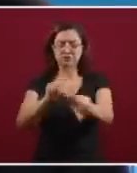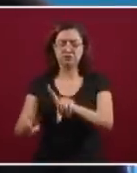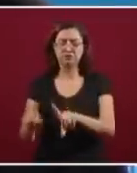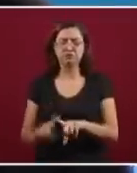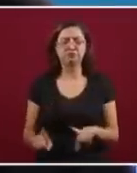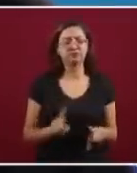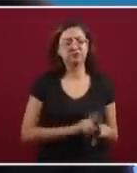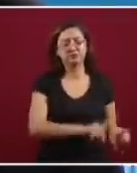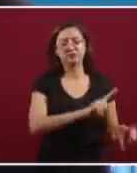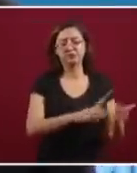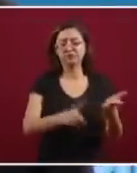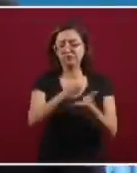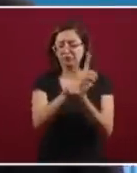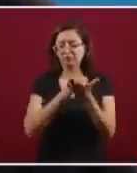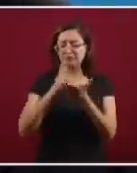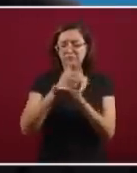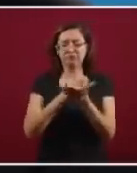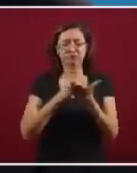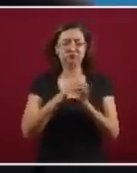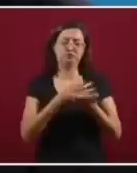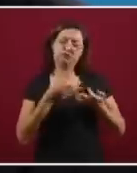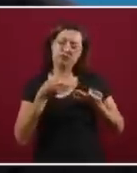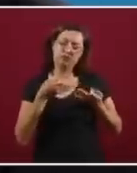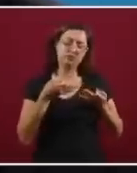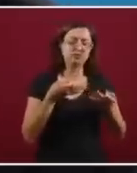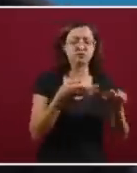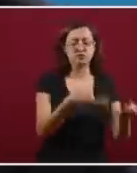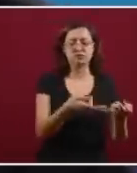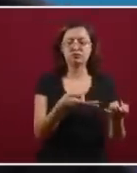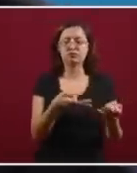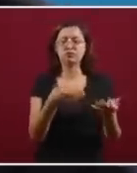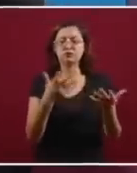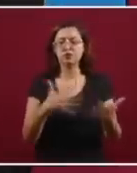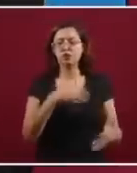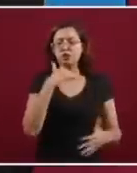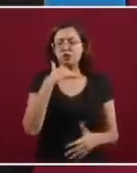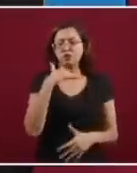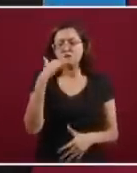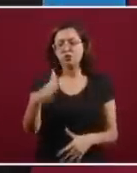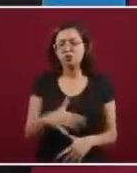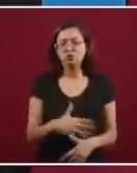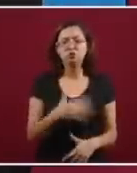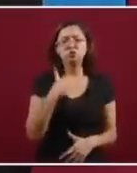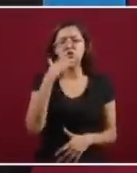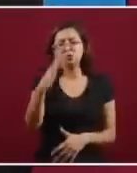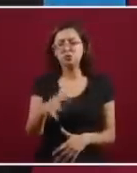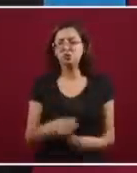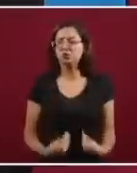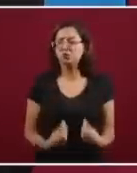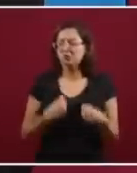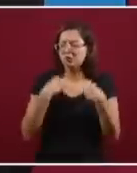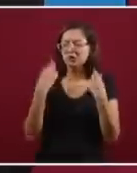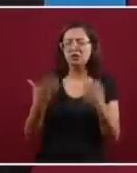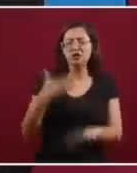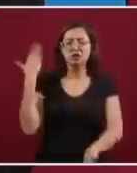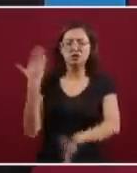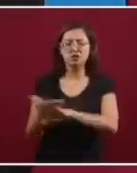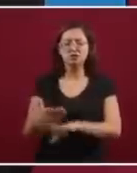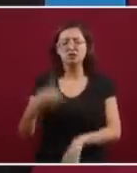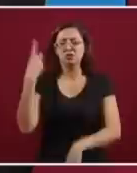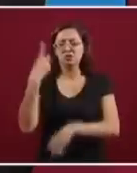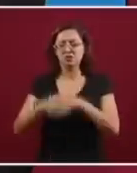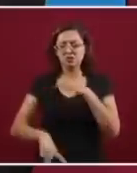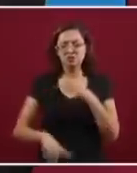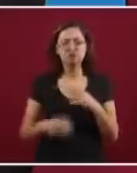los diversos productos adictivos que están contaminando nuestra vida pública y están afectando a la juventud